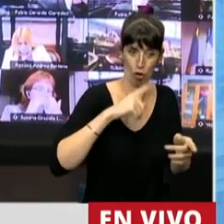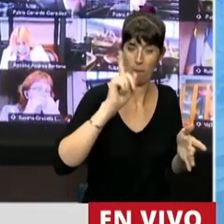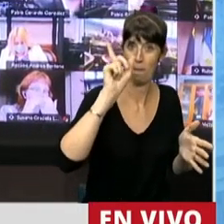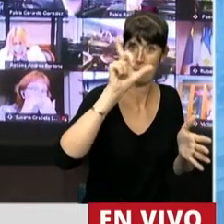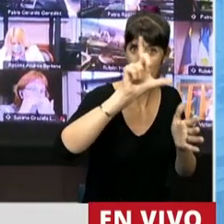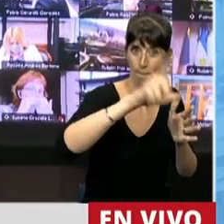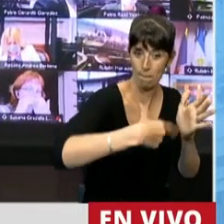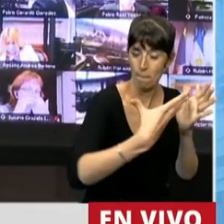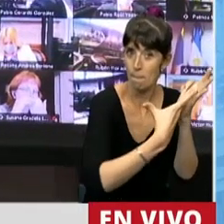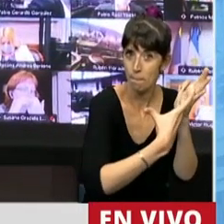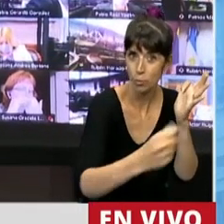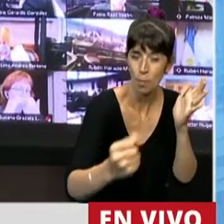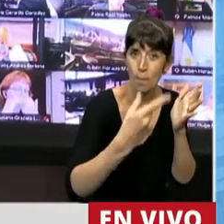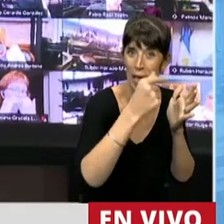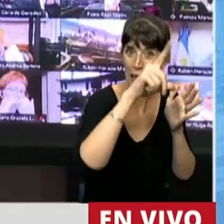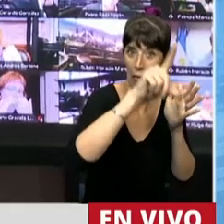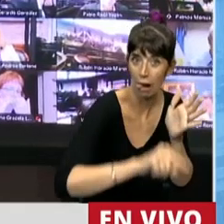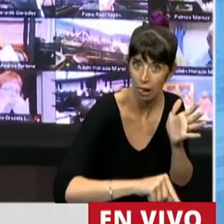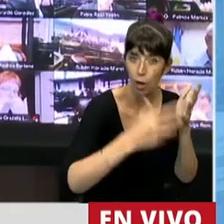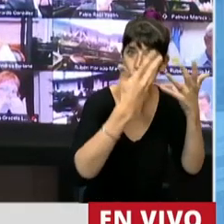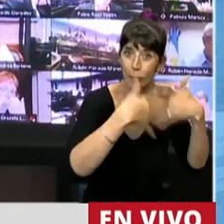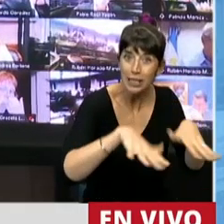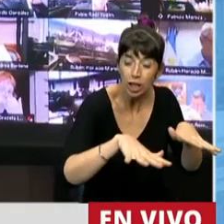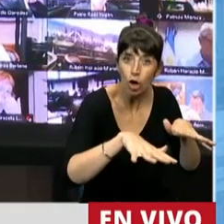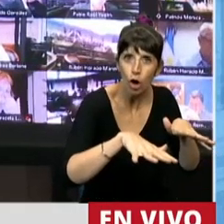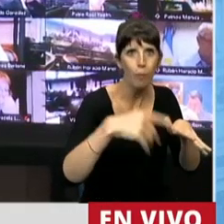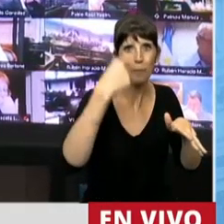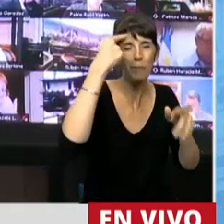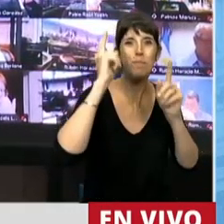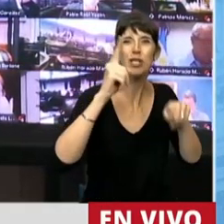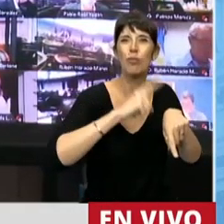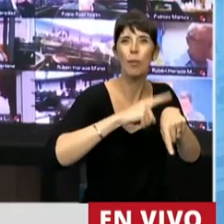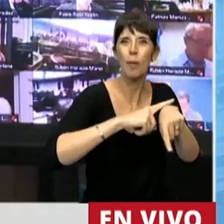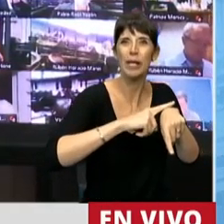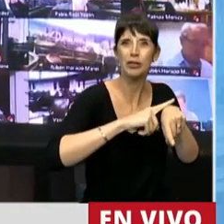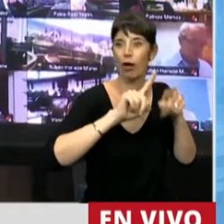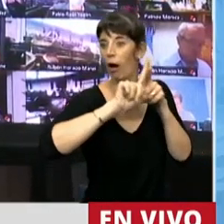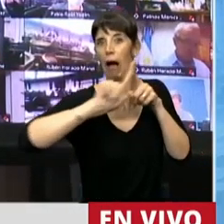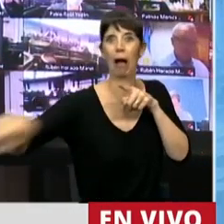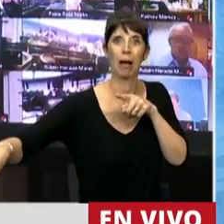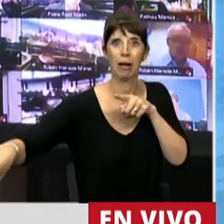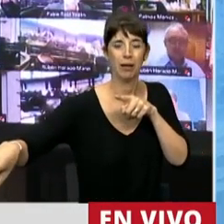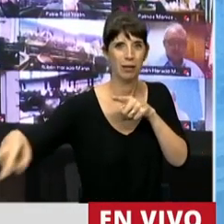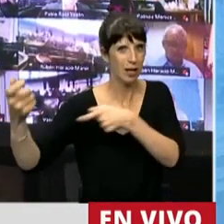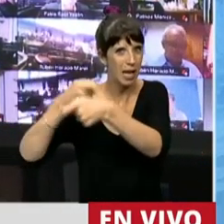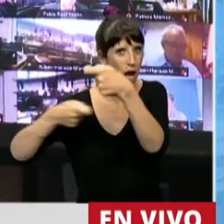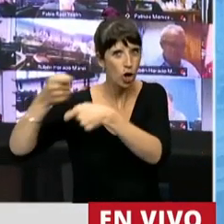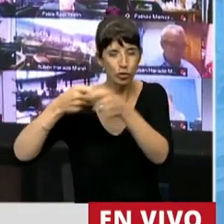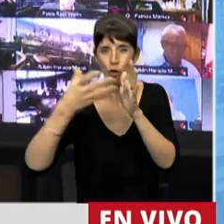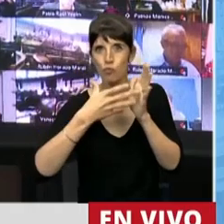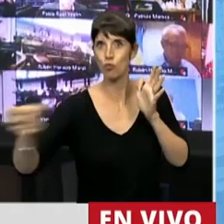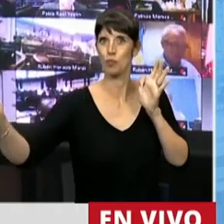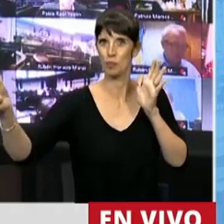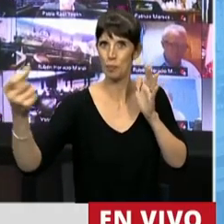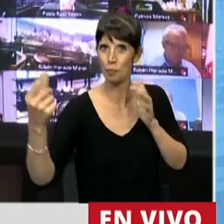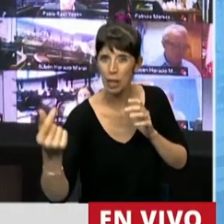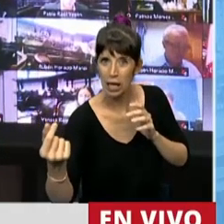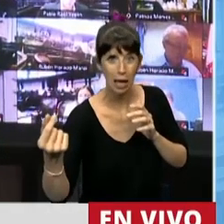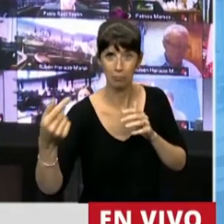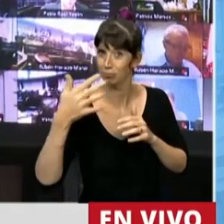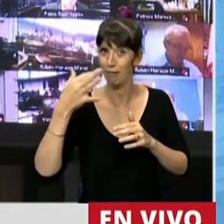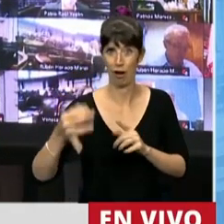le debita automáticamente, se le acreditan al comerciante, la cual no es así. El comerciante